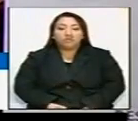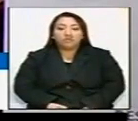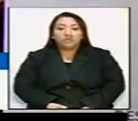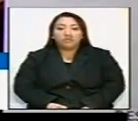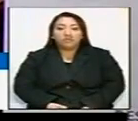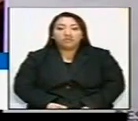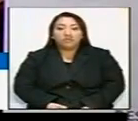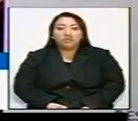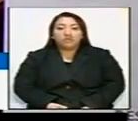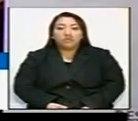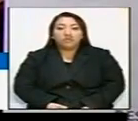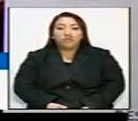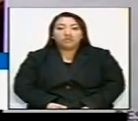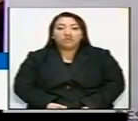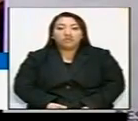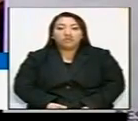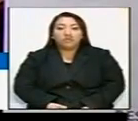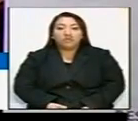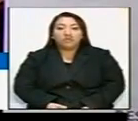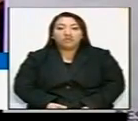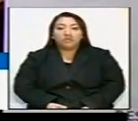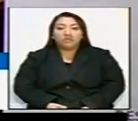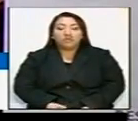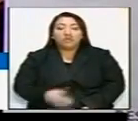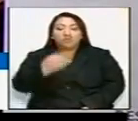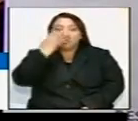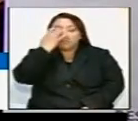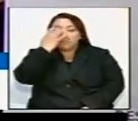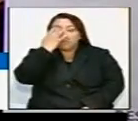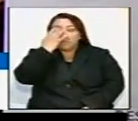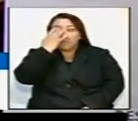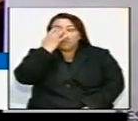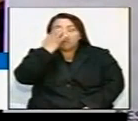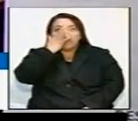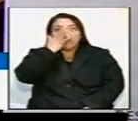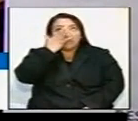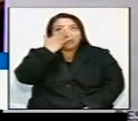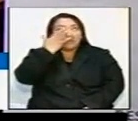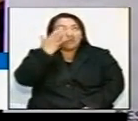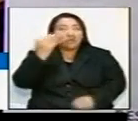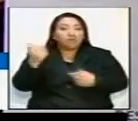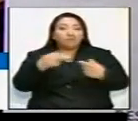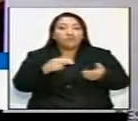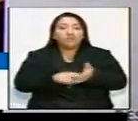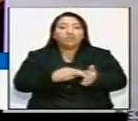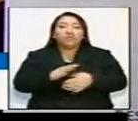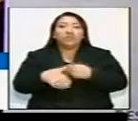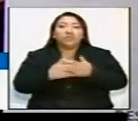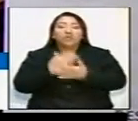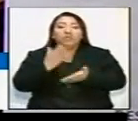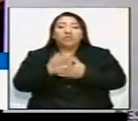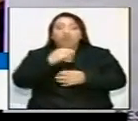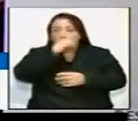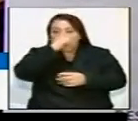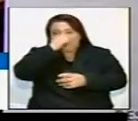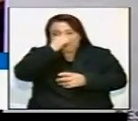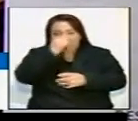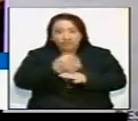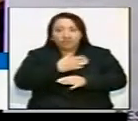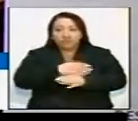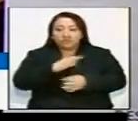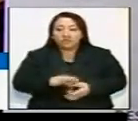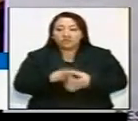Y esto se combinó con la política de competencia de Australia, que se reducía la burocracia, en